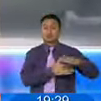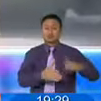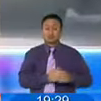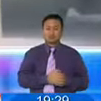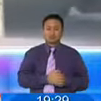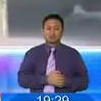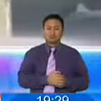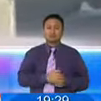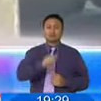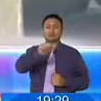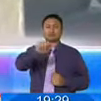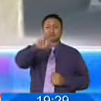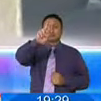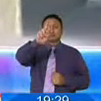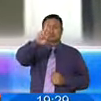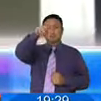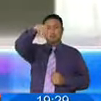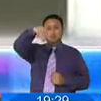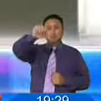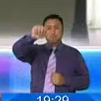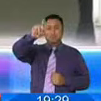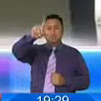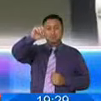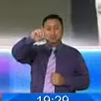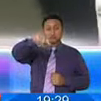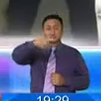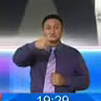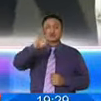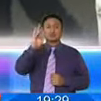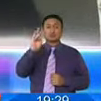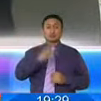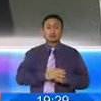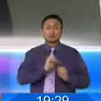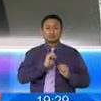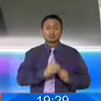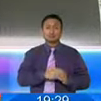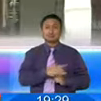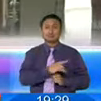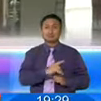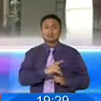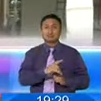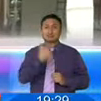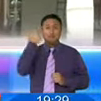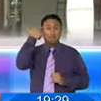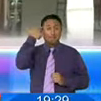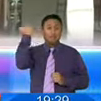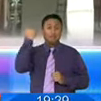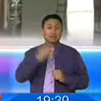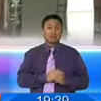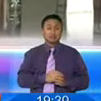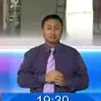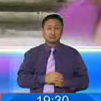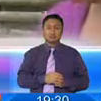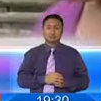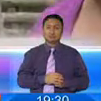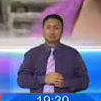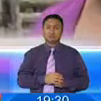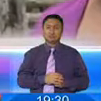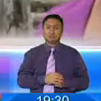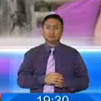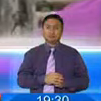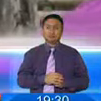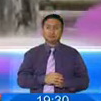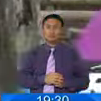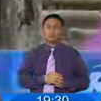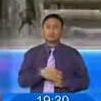cartuchera, Armando Herrera, de 47 años, atacó a su conviviente provocándole una herida en la cabeza y mano izquierda. Pedir ayuda,